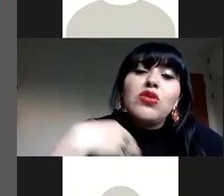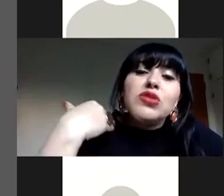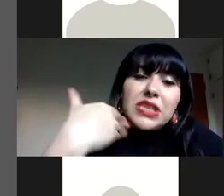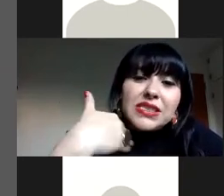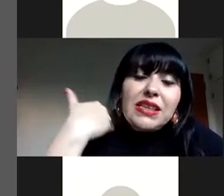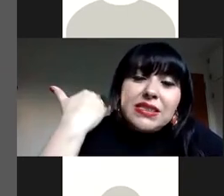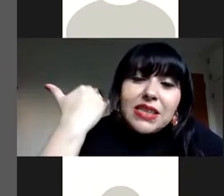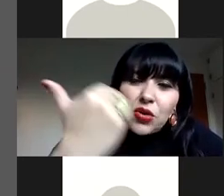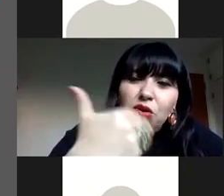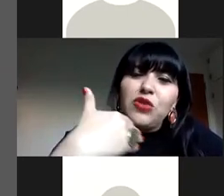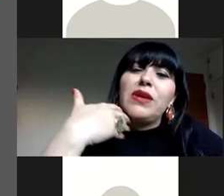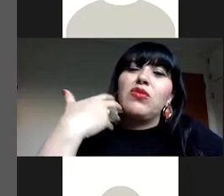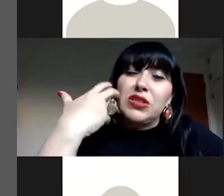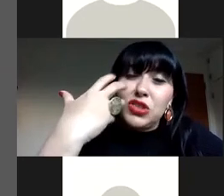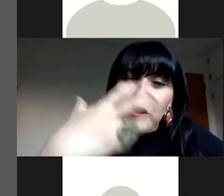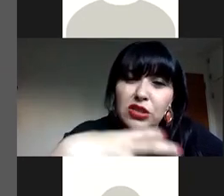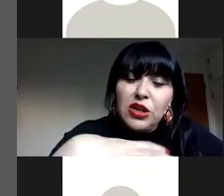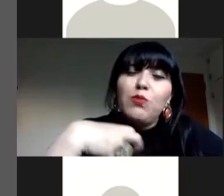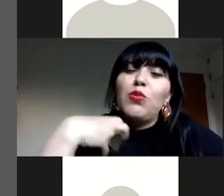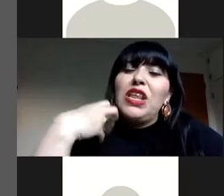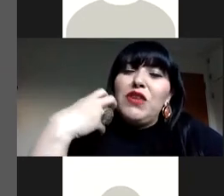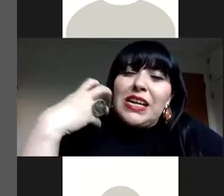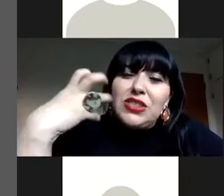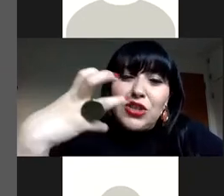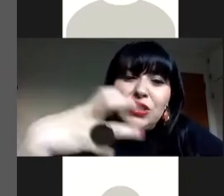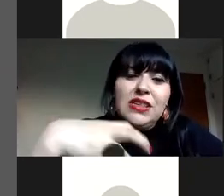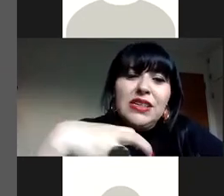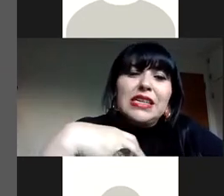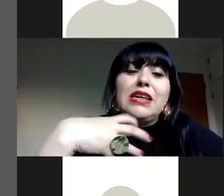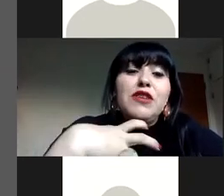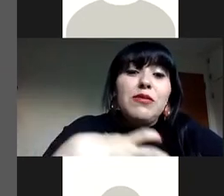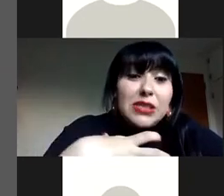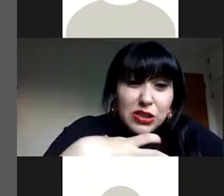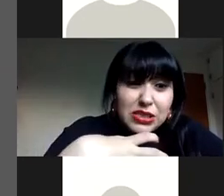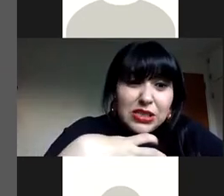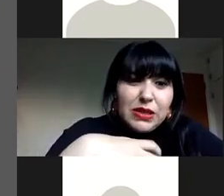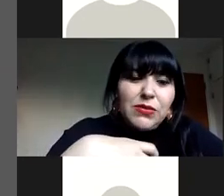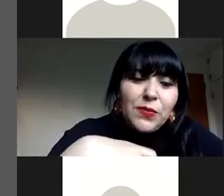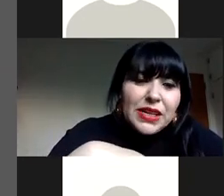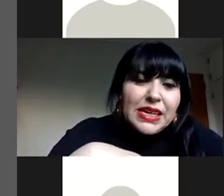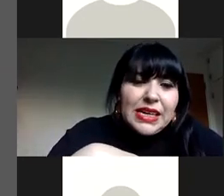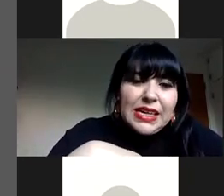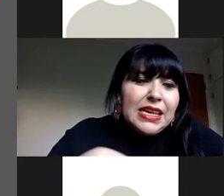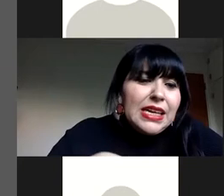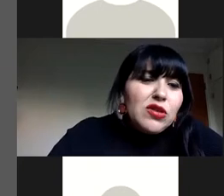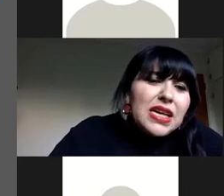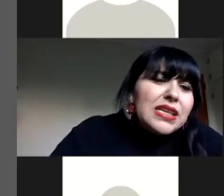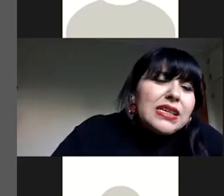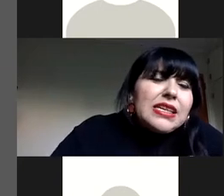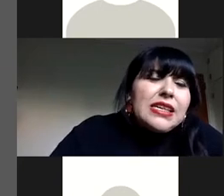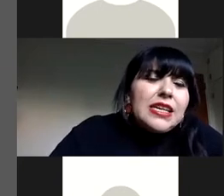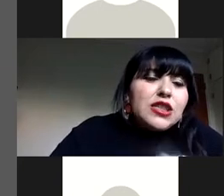un constante desarrollo, maduración, modificación, reafirmación de sí mismo. Ellos